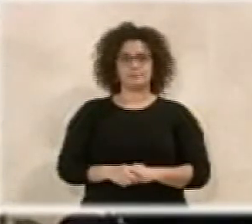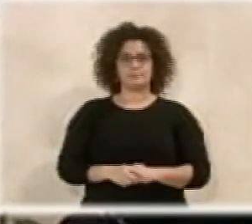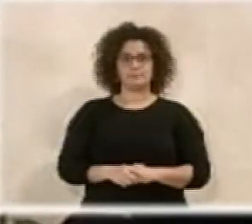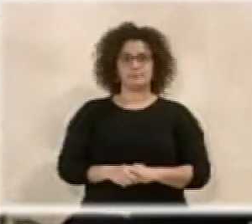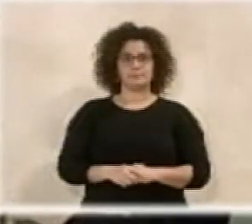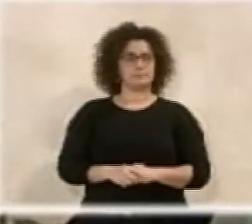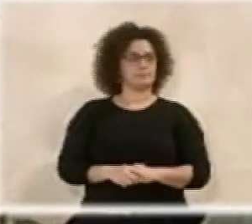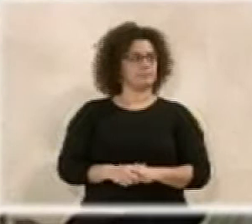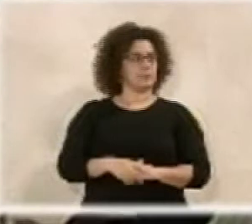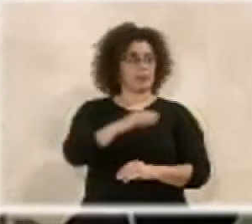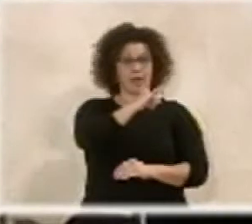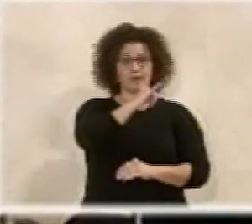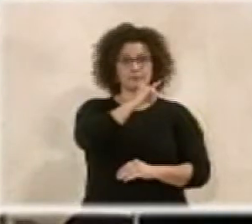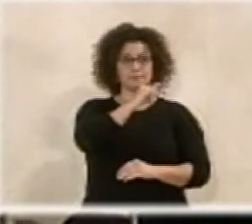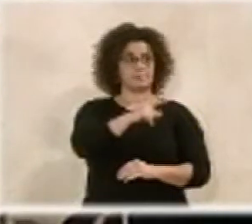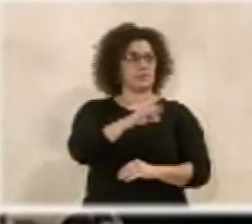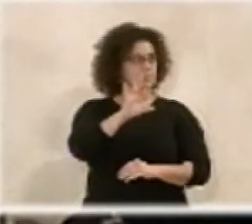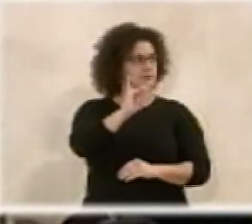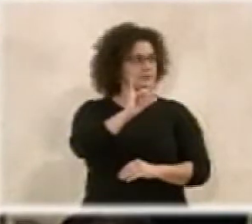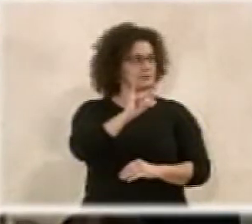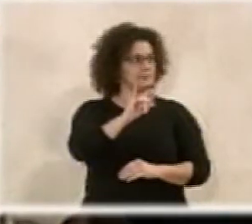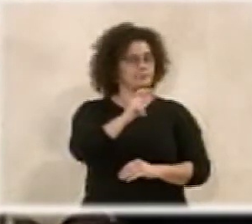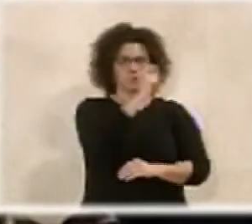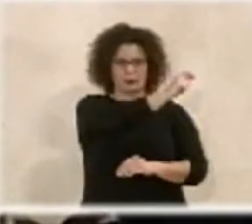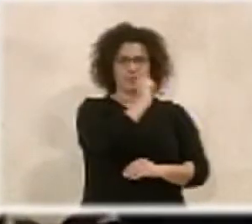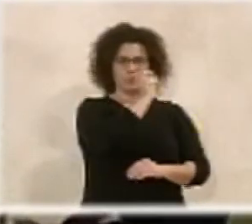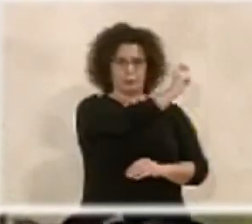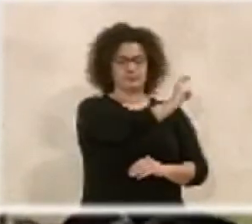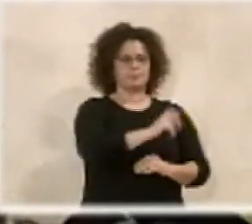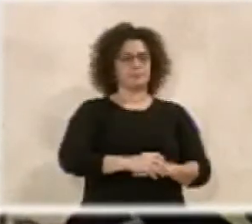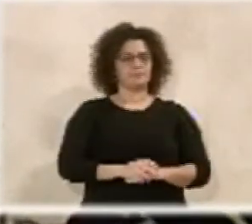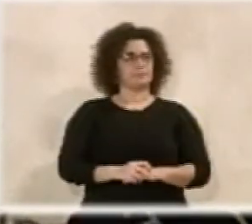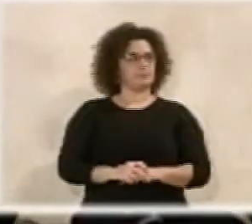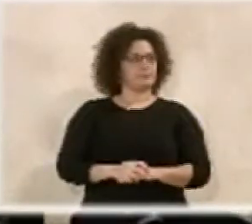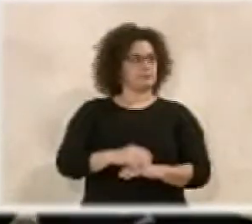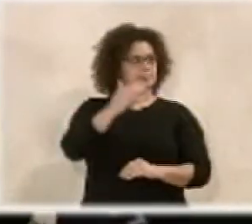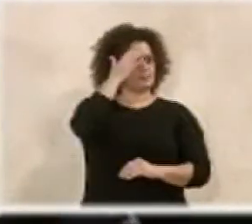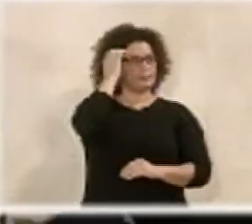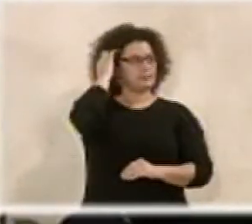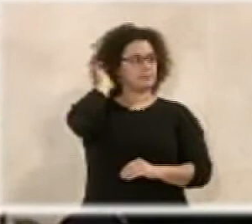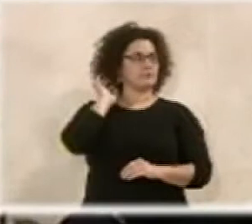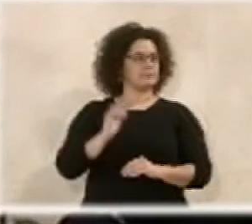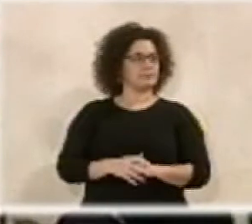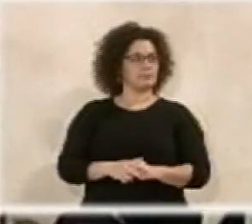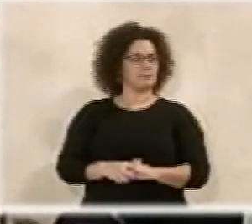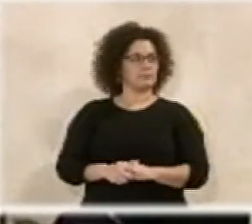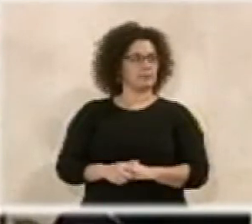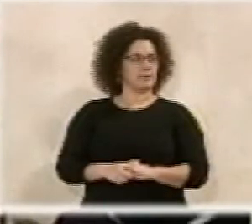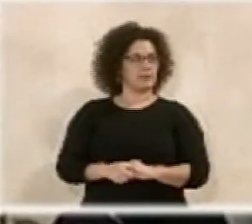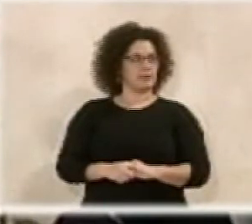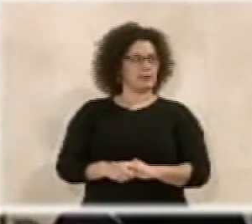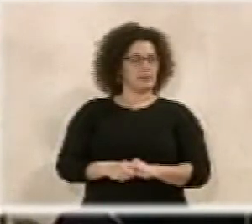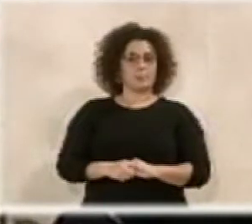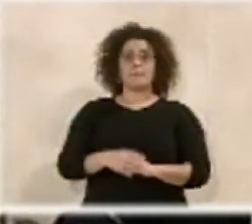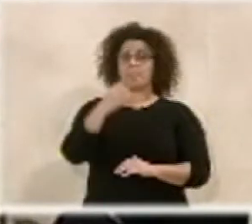No sé si está presente. Sí, no hay ningún problema. Por favor, denle el micrófono. Muy bien, va,